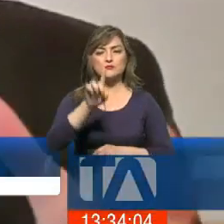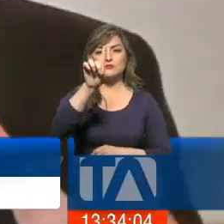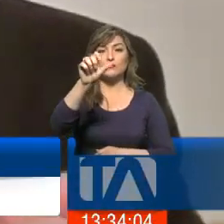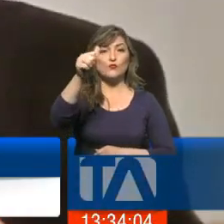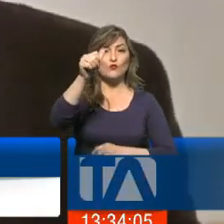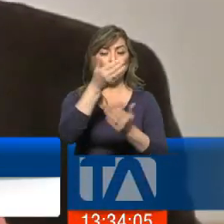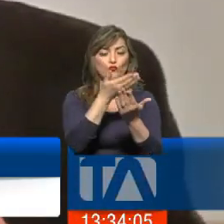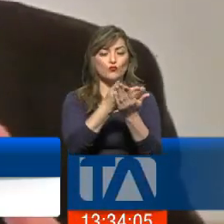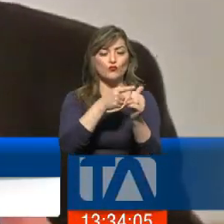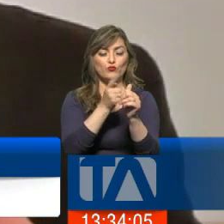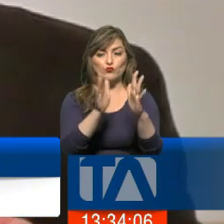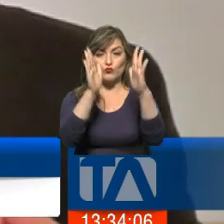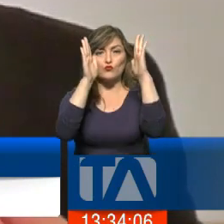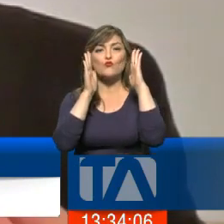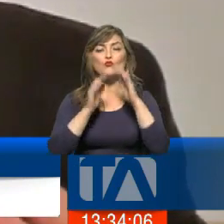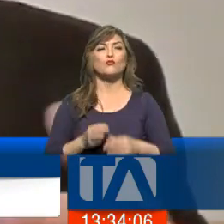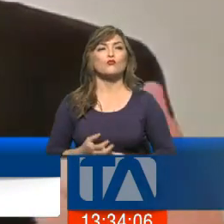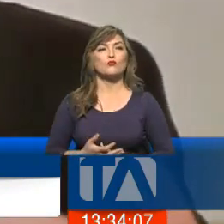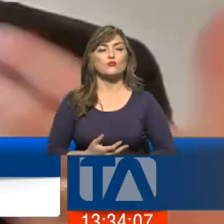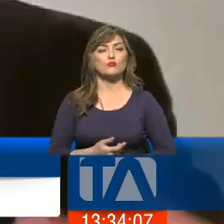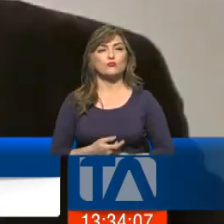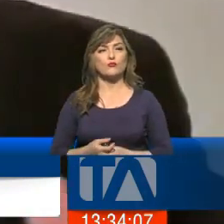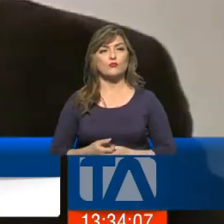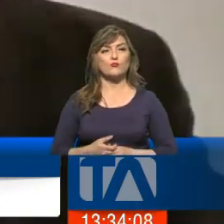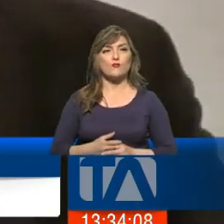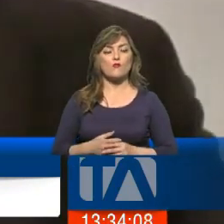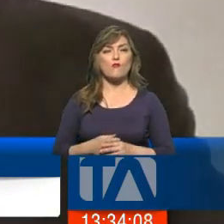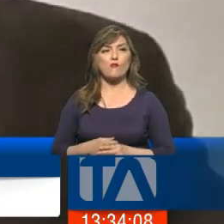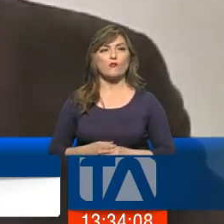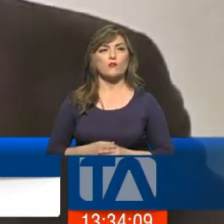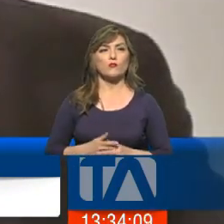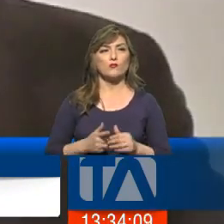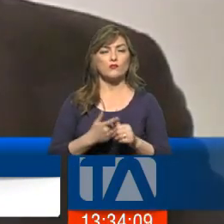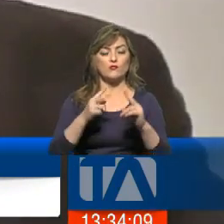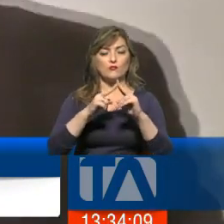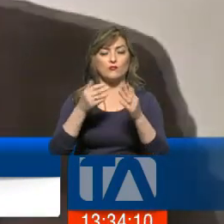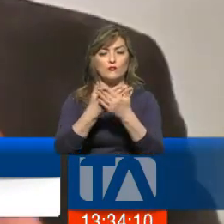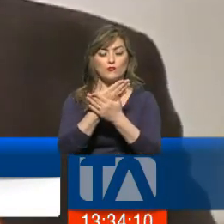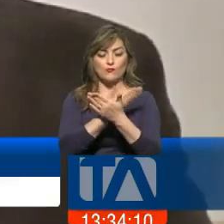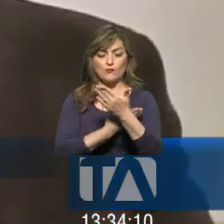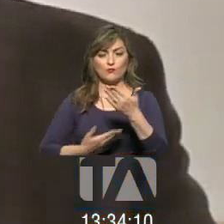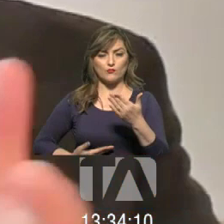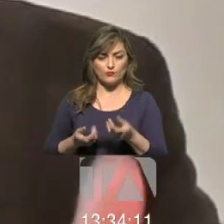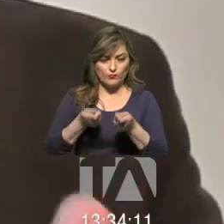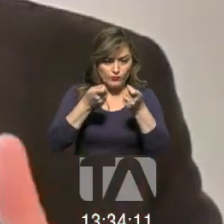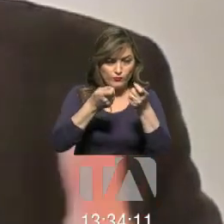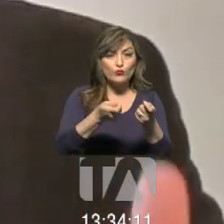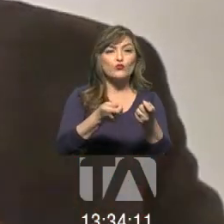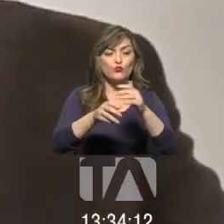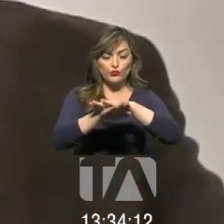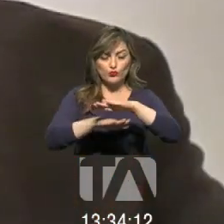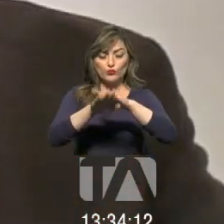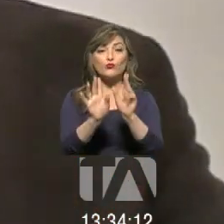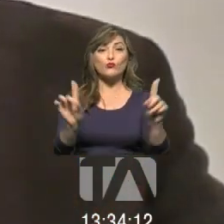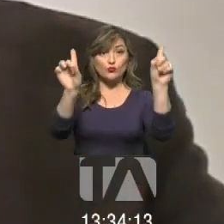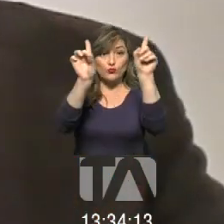las iniciativas prioritarias que se han definido, que creemos que son las primeras que debe conocer el nuevo presidente electo. Y también tenemos bases de datos que